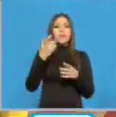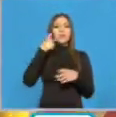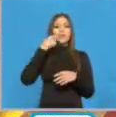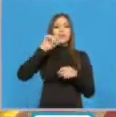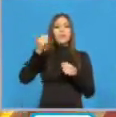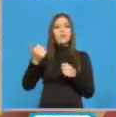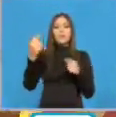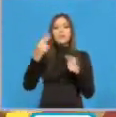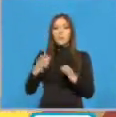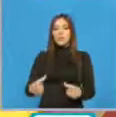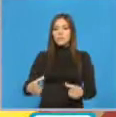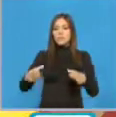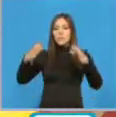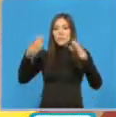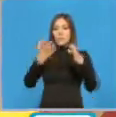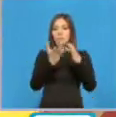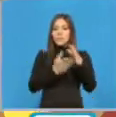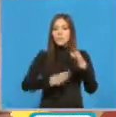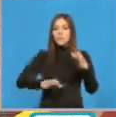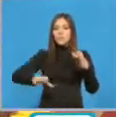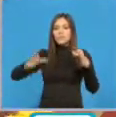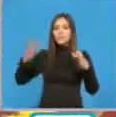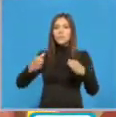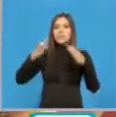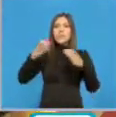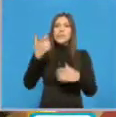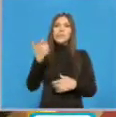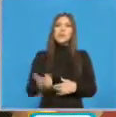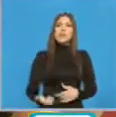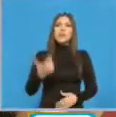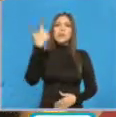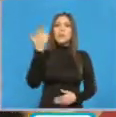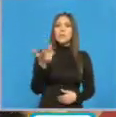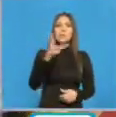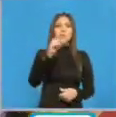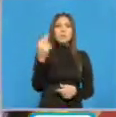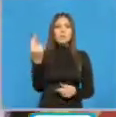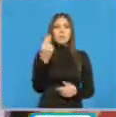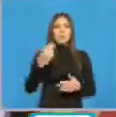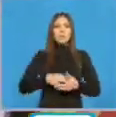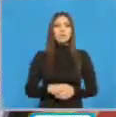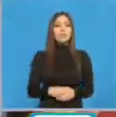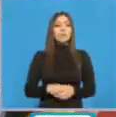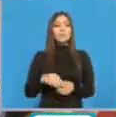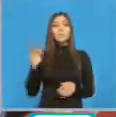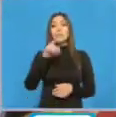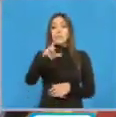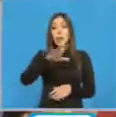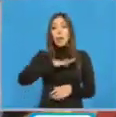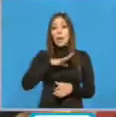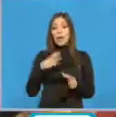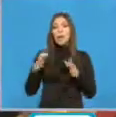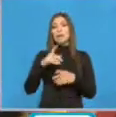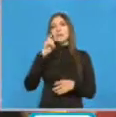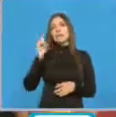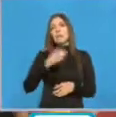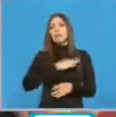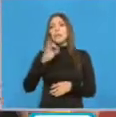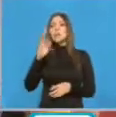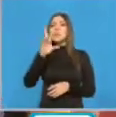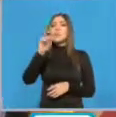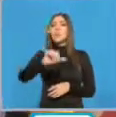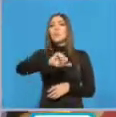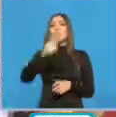Esas fondiulleras. Sí, ¿verdad? Exactamente. Que Es que son sí, de ¿no? mucha inversión y veo que no. Si lo tenemos sería ideal, pero si no, no pasa nada. Puede ser Sí, con una estufa.